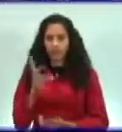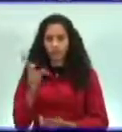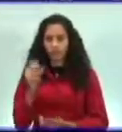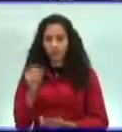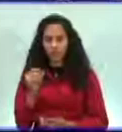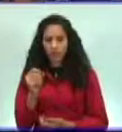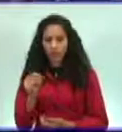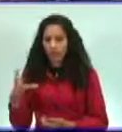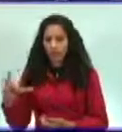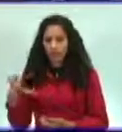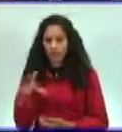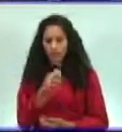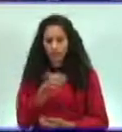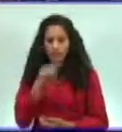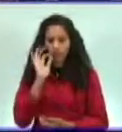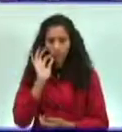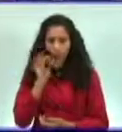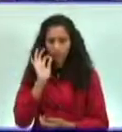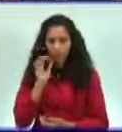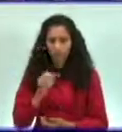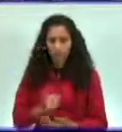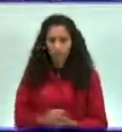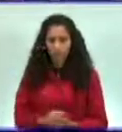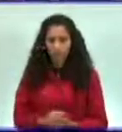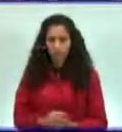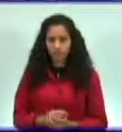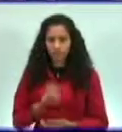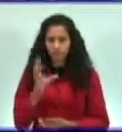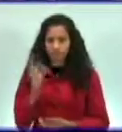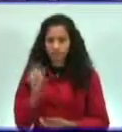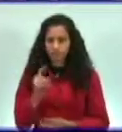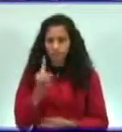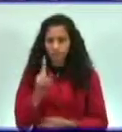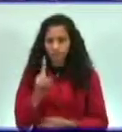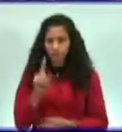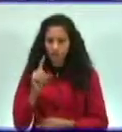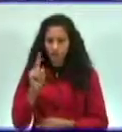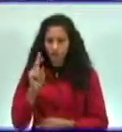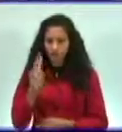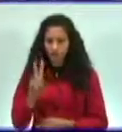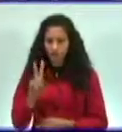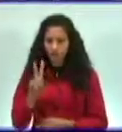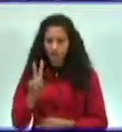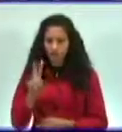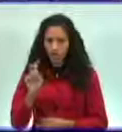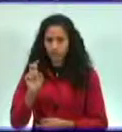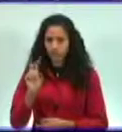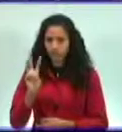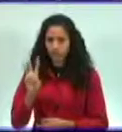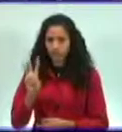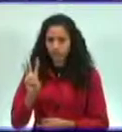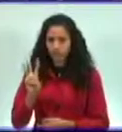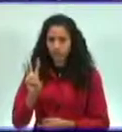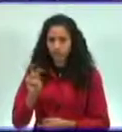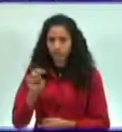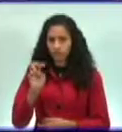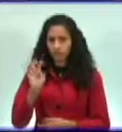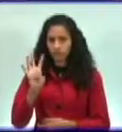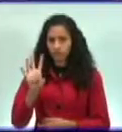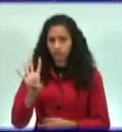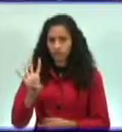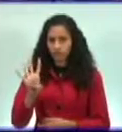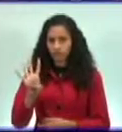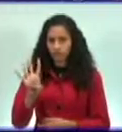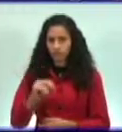¿Cuántas tazas tenemos en total? Contemos, una, dos, tres